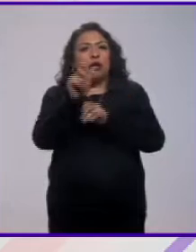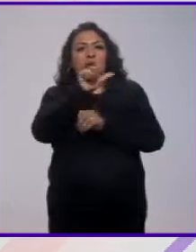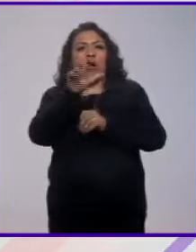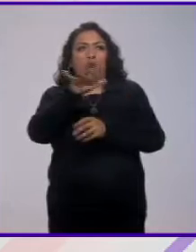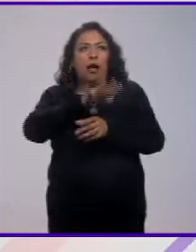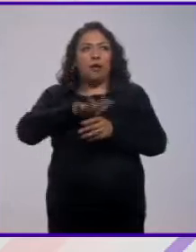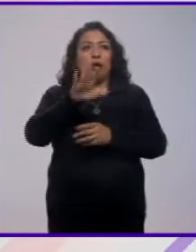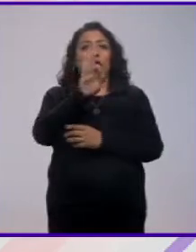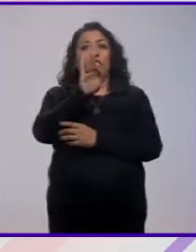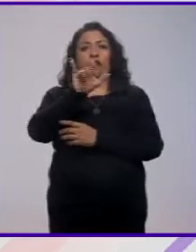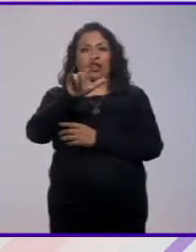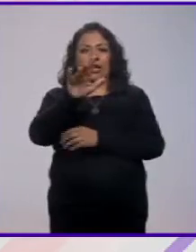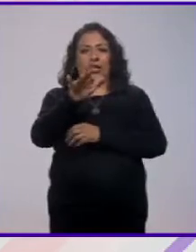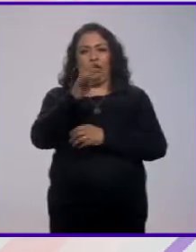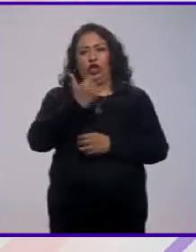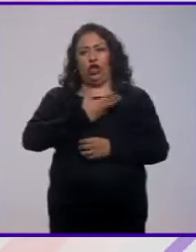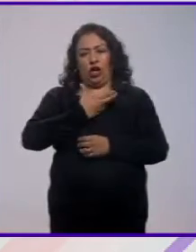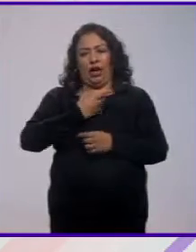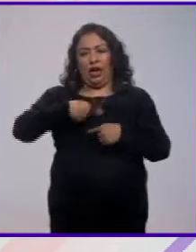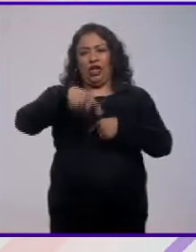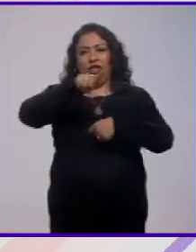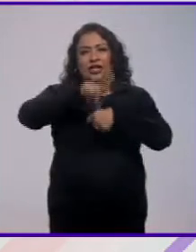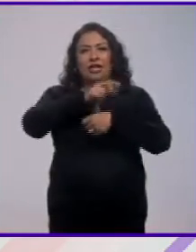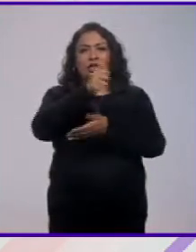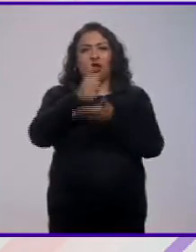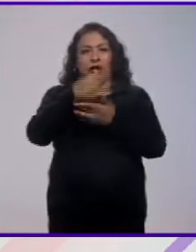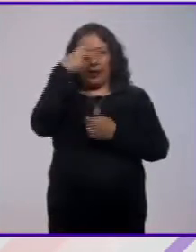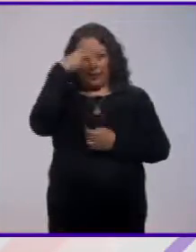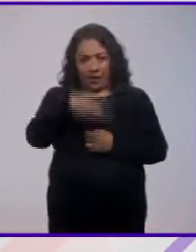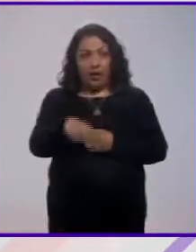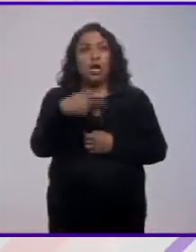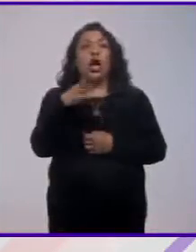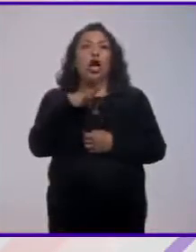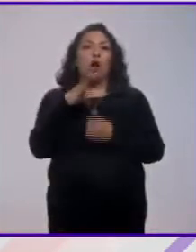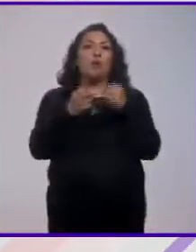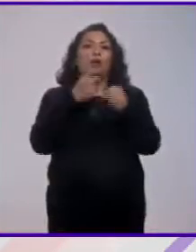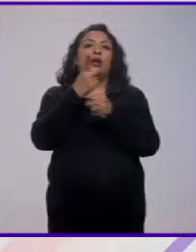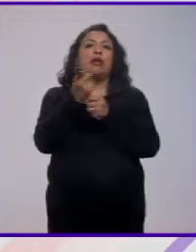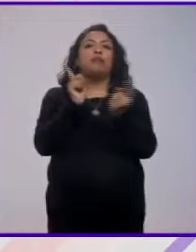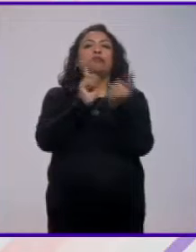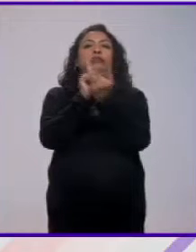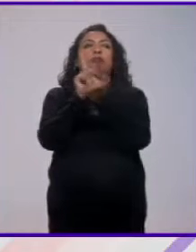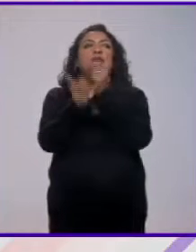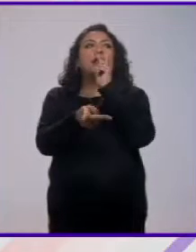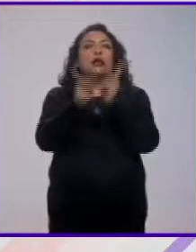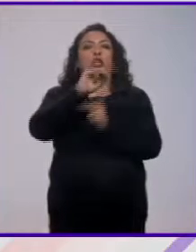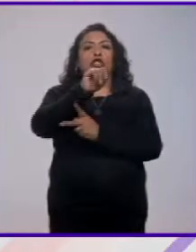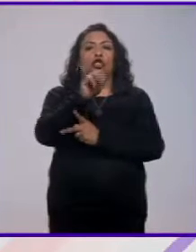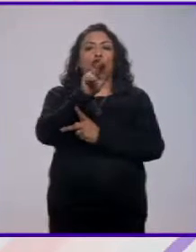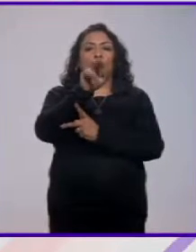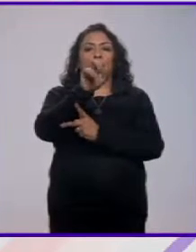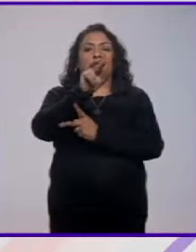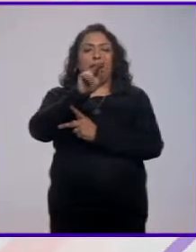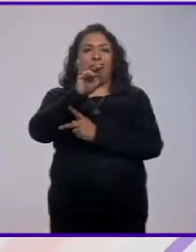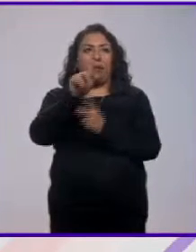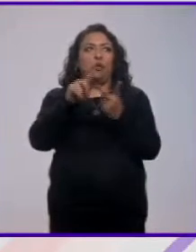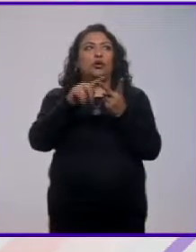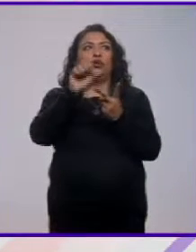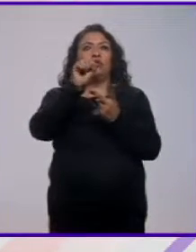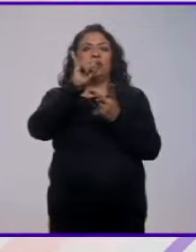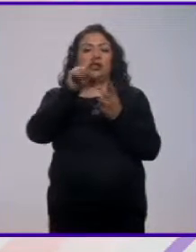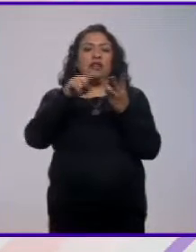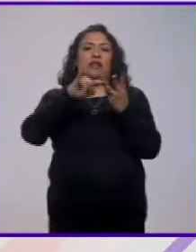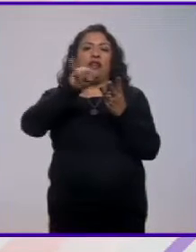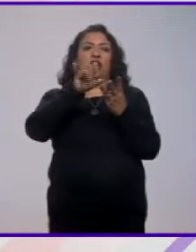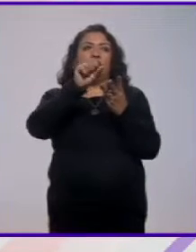FIL Zócalo se realiza estos días en la Ciudad de México y tuvimos la oportunidad de charlar con autores como Giuseppe Caputo, Silvia Federici, José